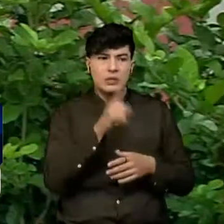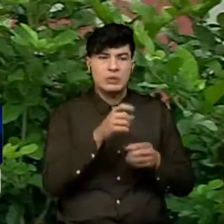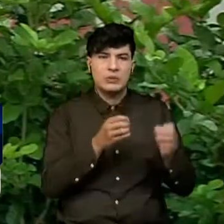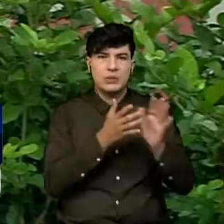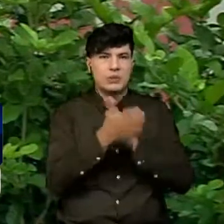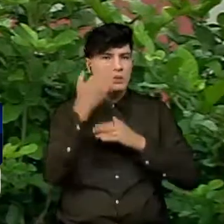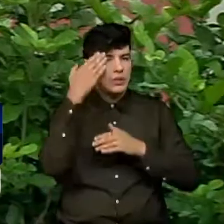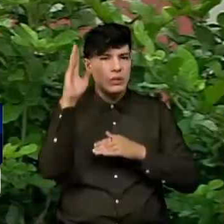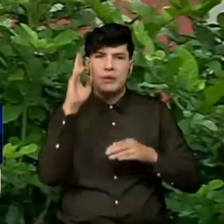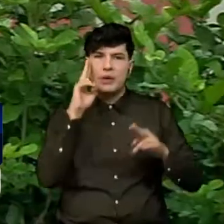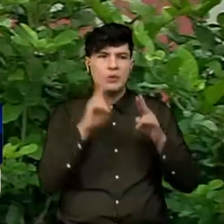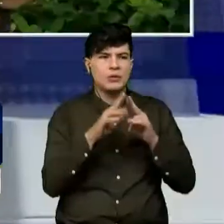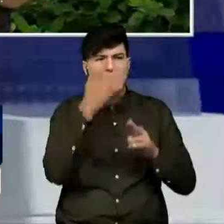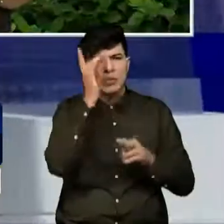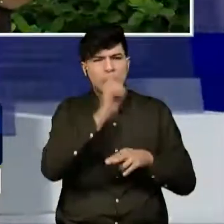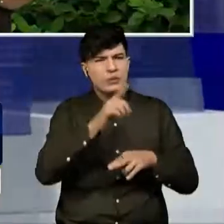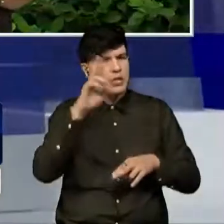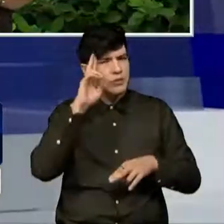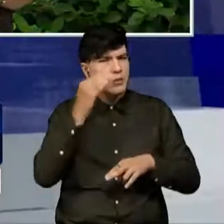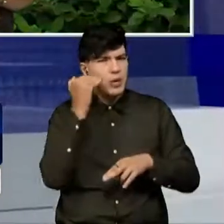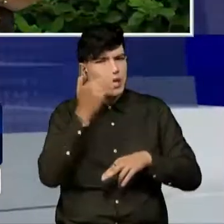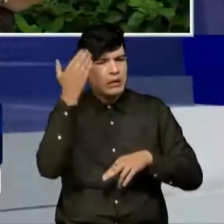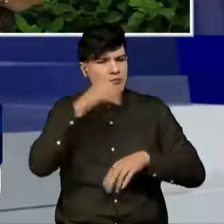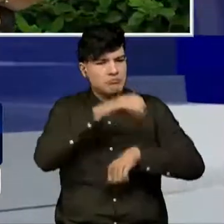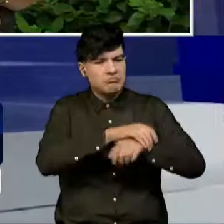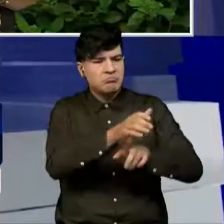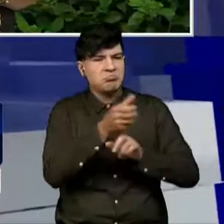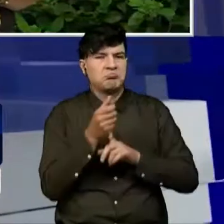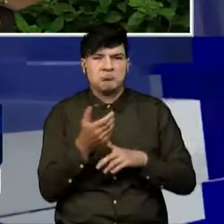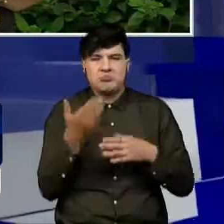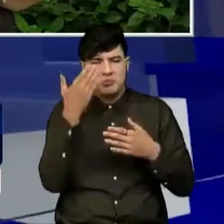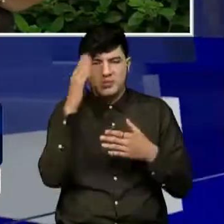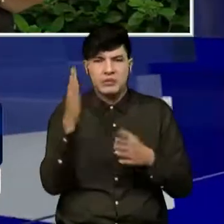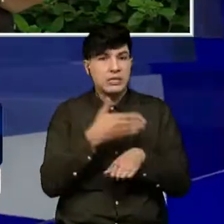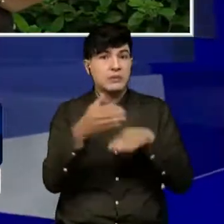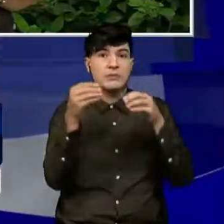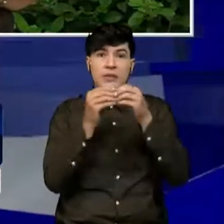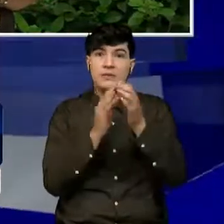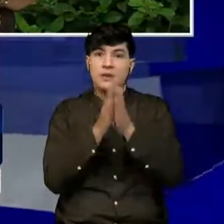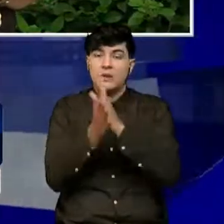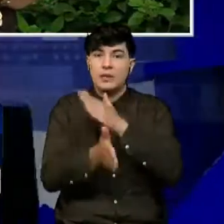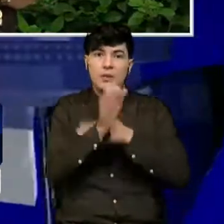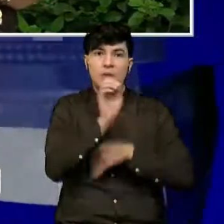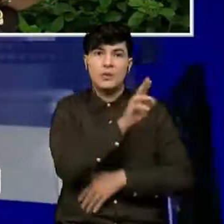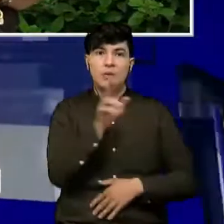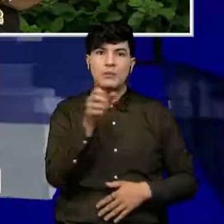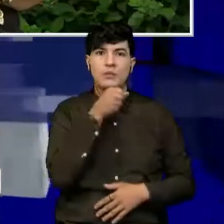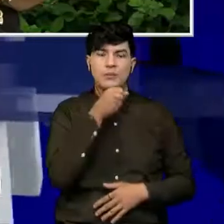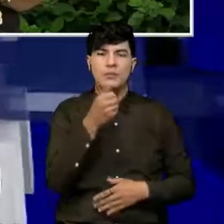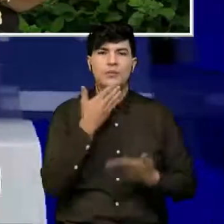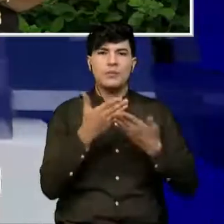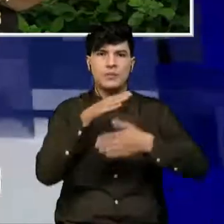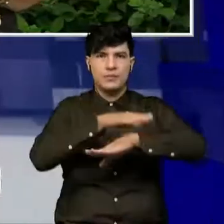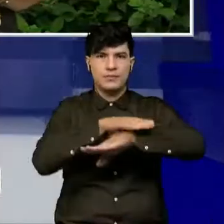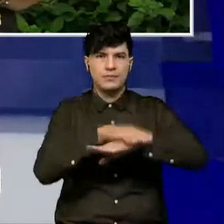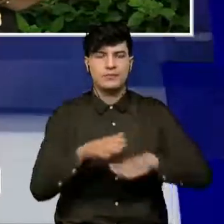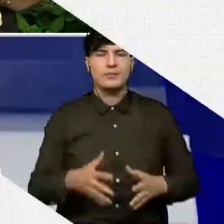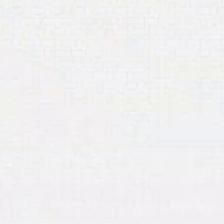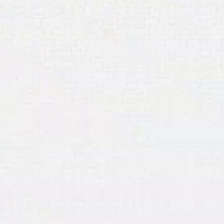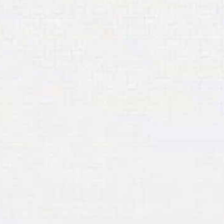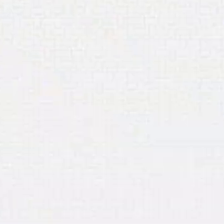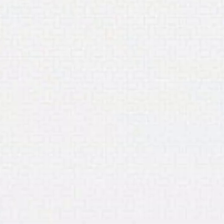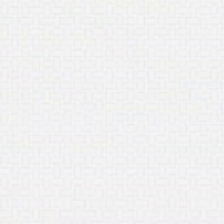secuestro esas son la información que tenemos por el momento desde la capital nortesantandereana con la cámara de leonardo lemos les informo a ser y mendoza muy